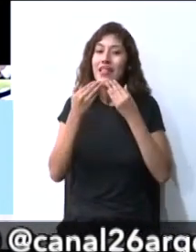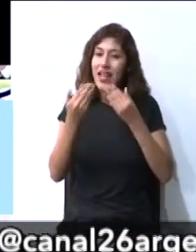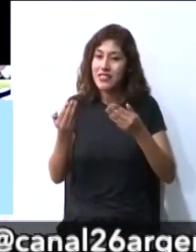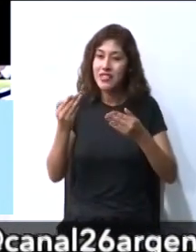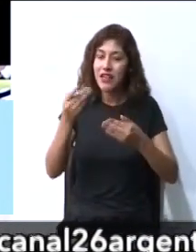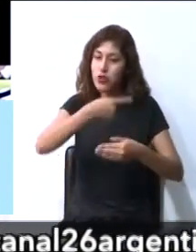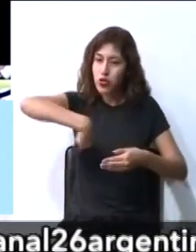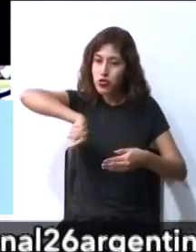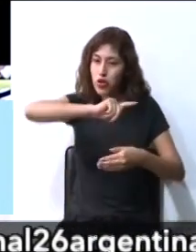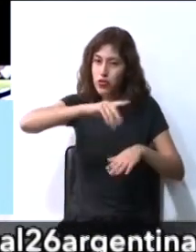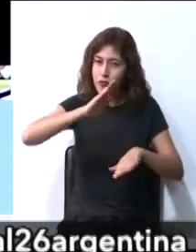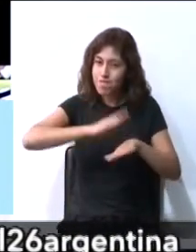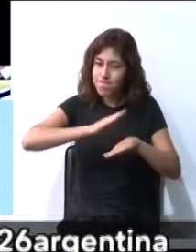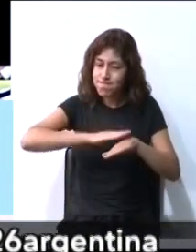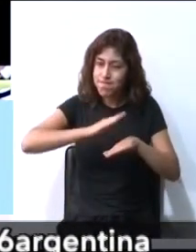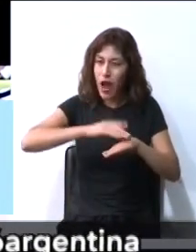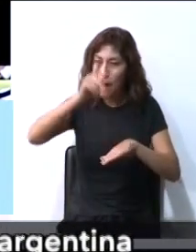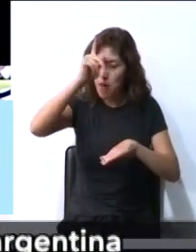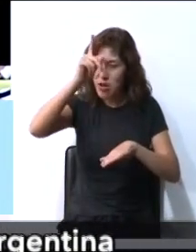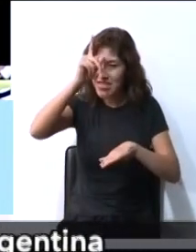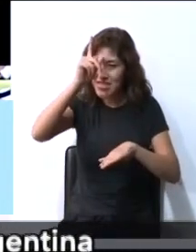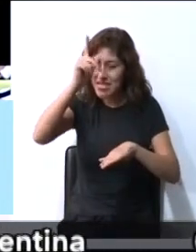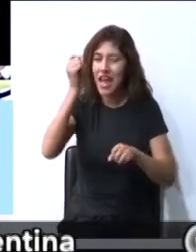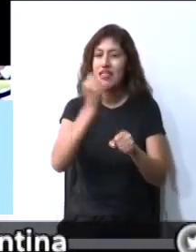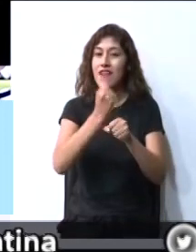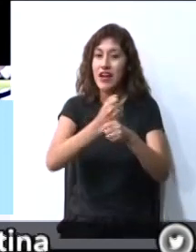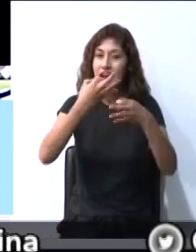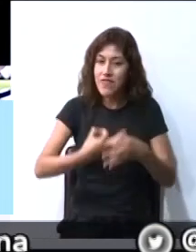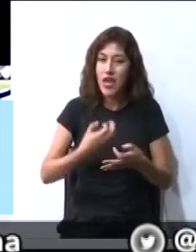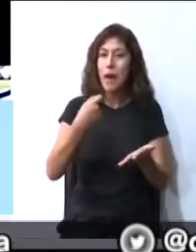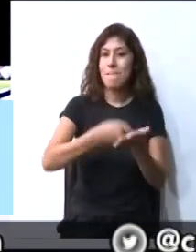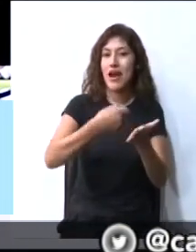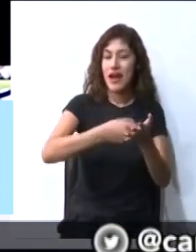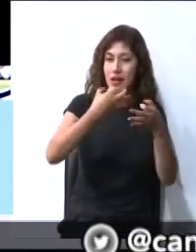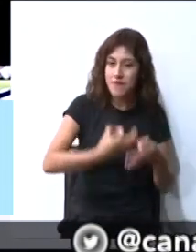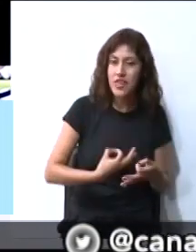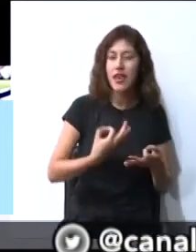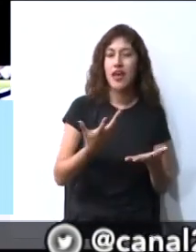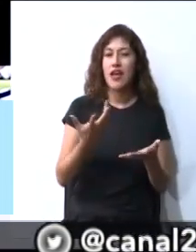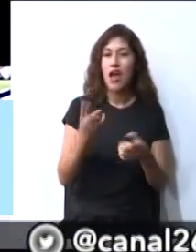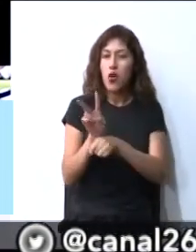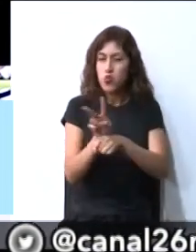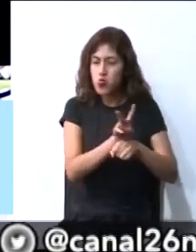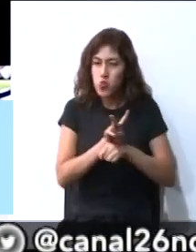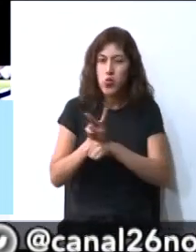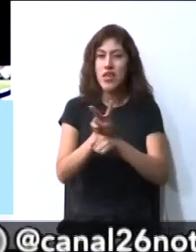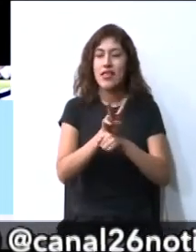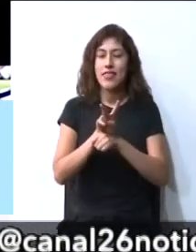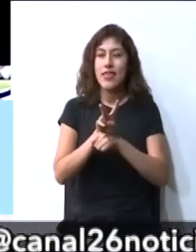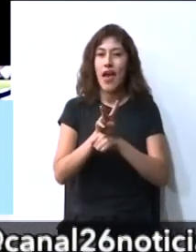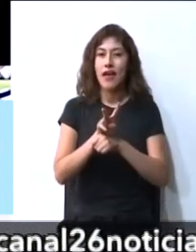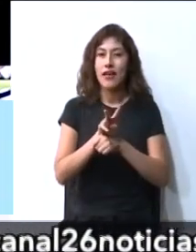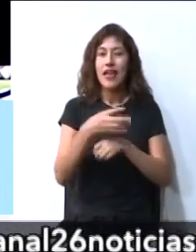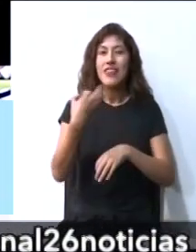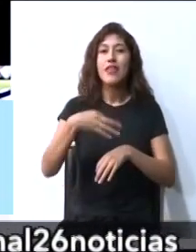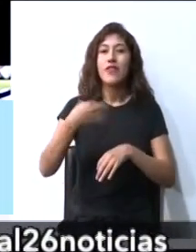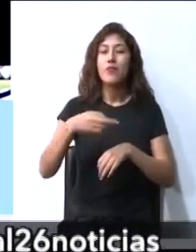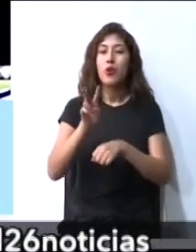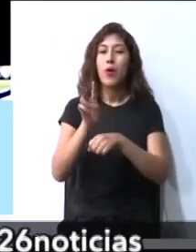nos ocupamos de que la policía esté bien paga, bien equipada, respaldada. Tenemos que cuidar a los que nos